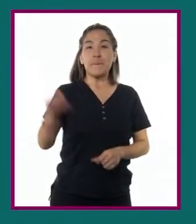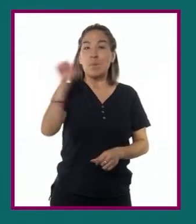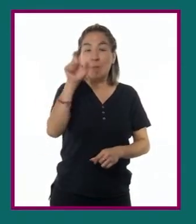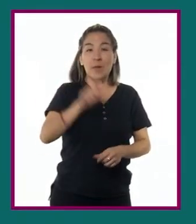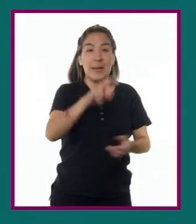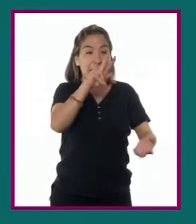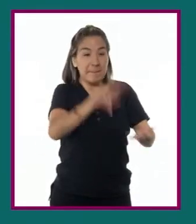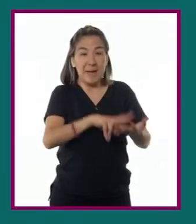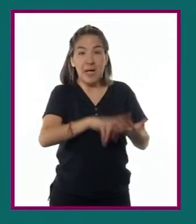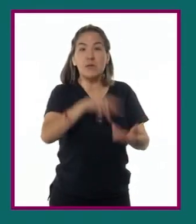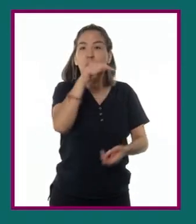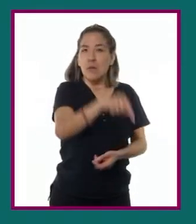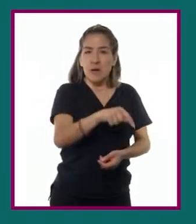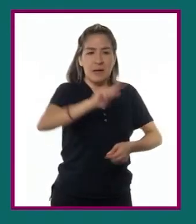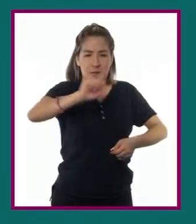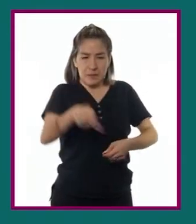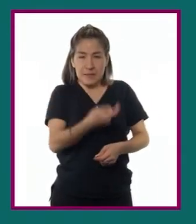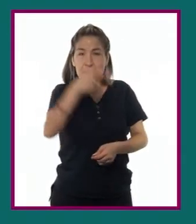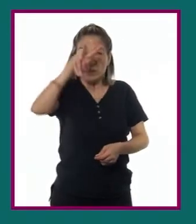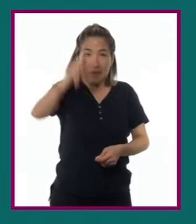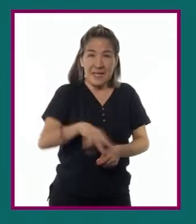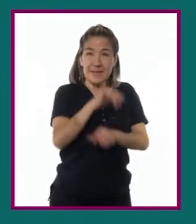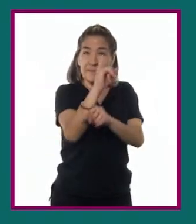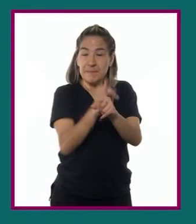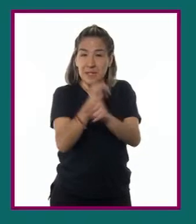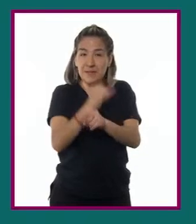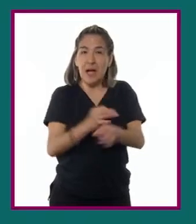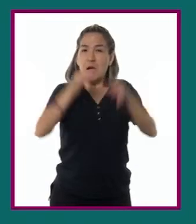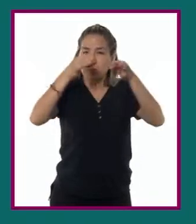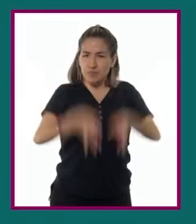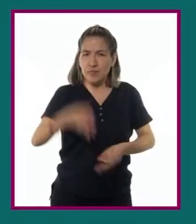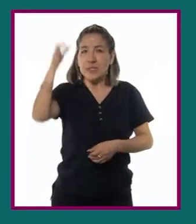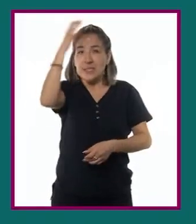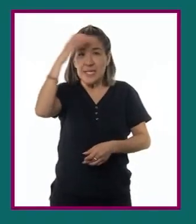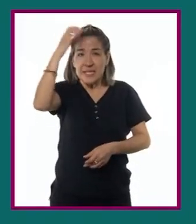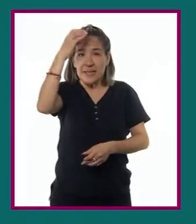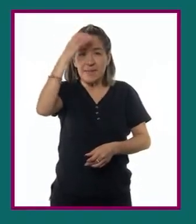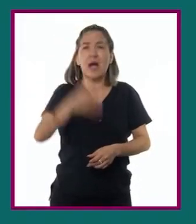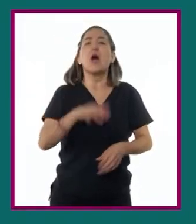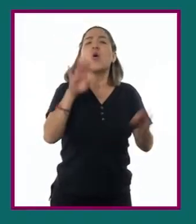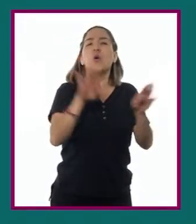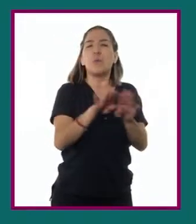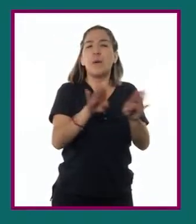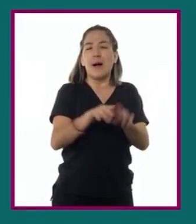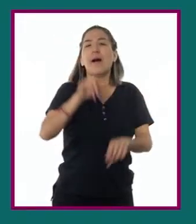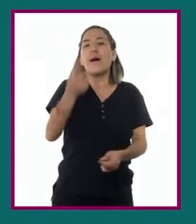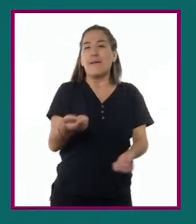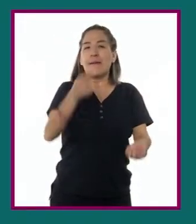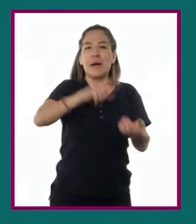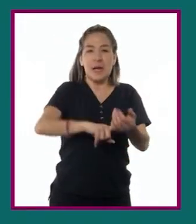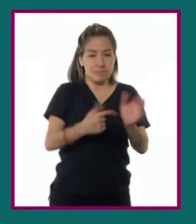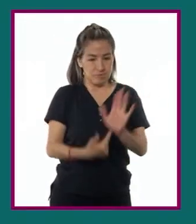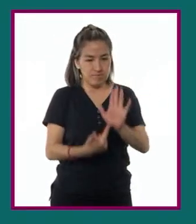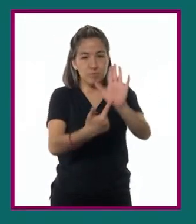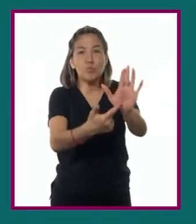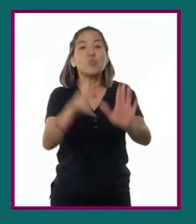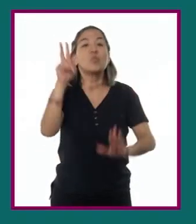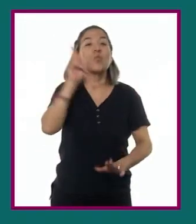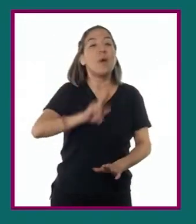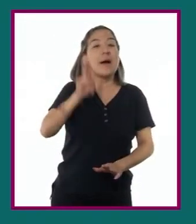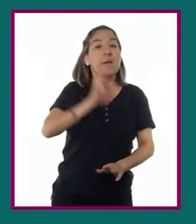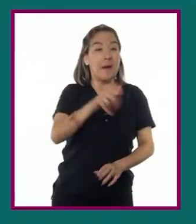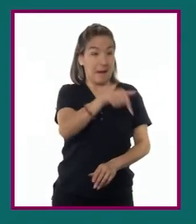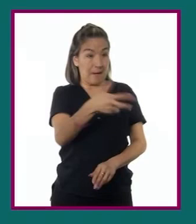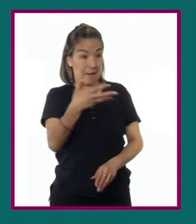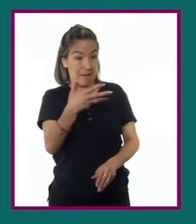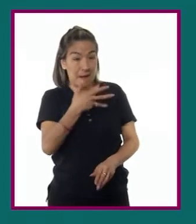de valorar si una investigación se puede considerar como científica o no es la forma de obtener evidencias. Esta forma